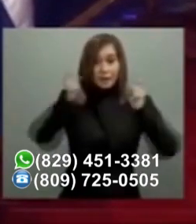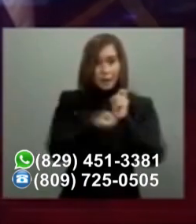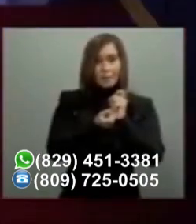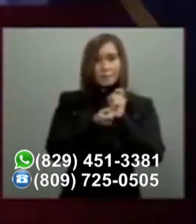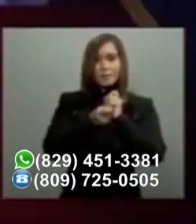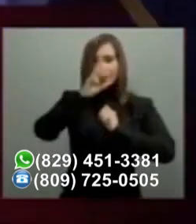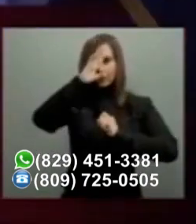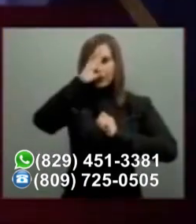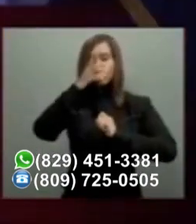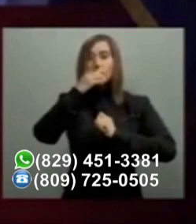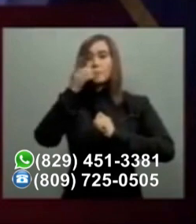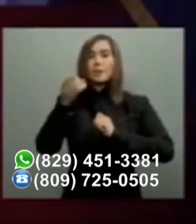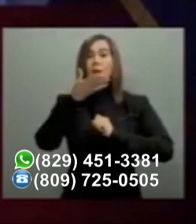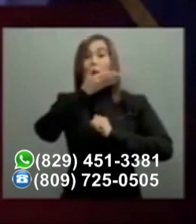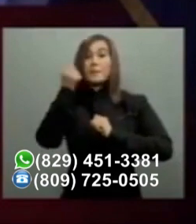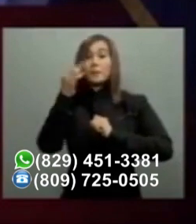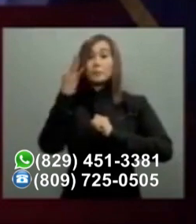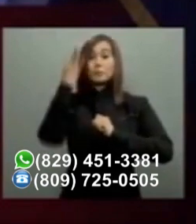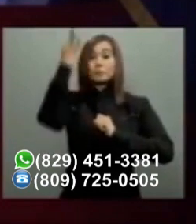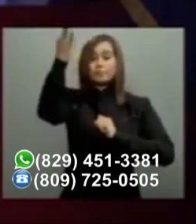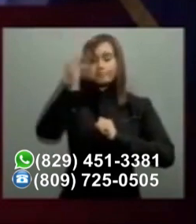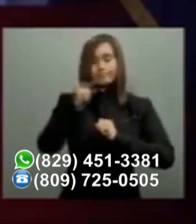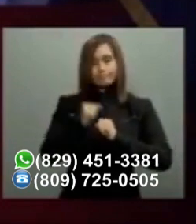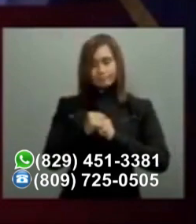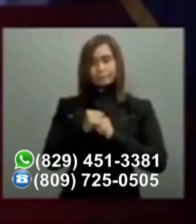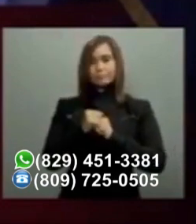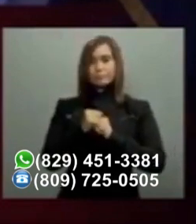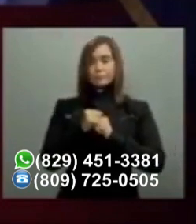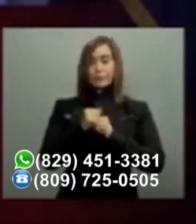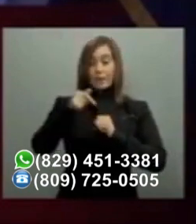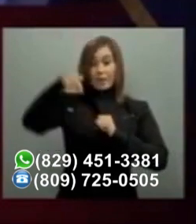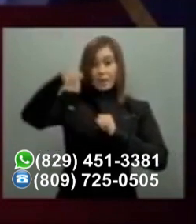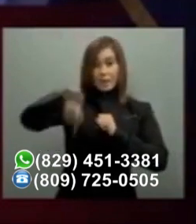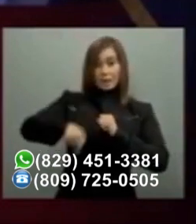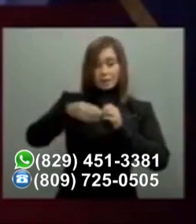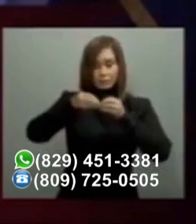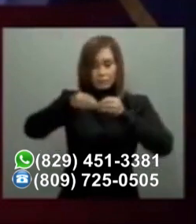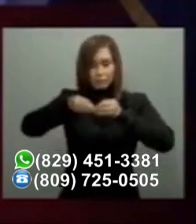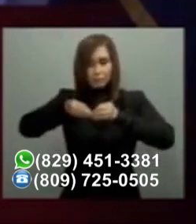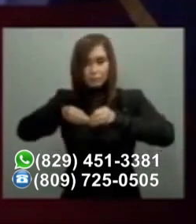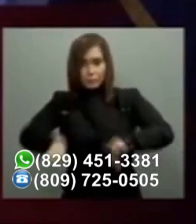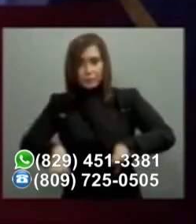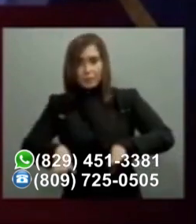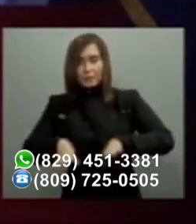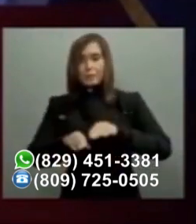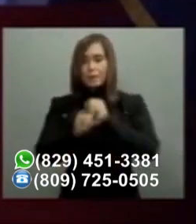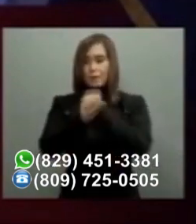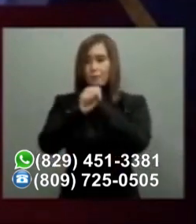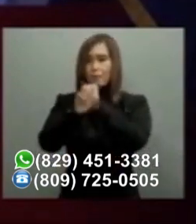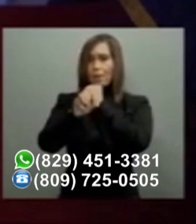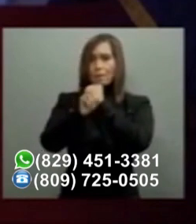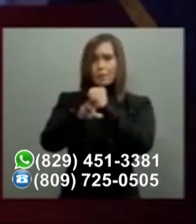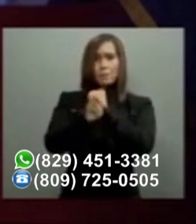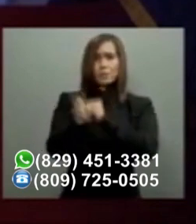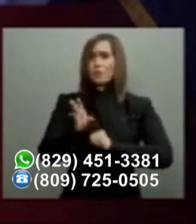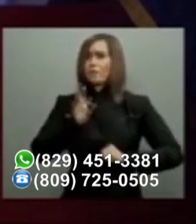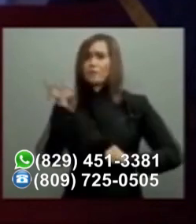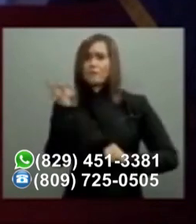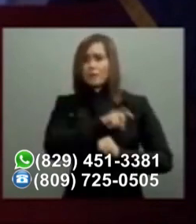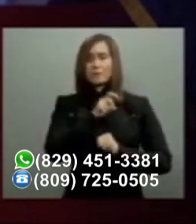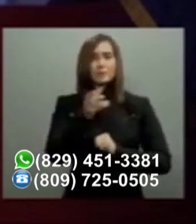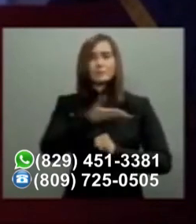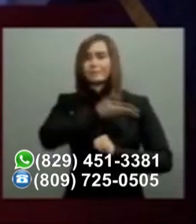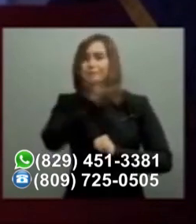cargo de la dirección de estrategia y comunicación gubernamental para la coordinación de las políticas de comunicación de los distintos